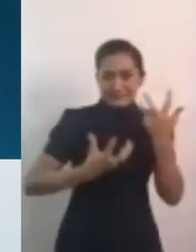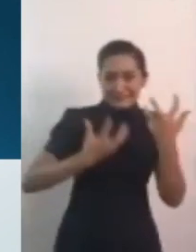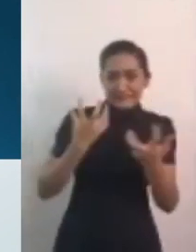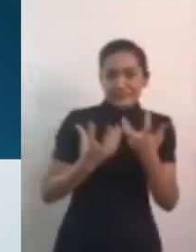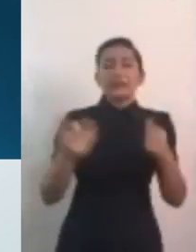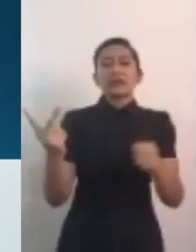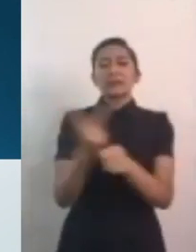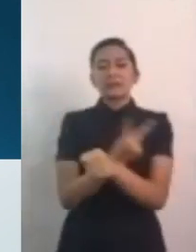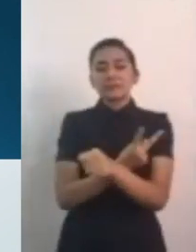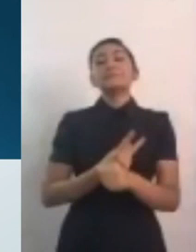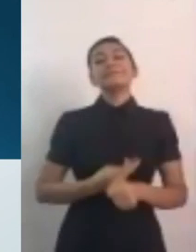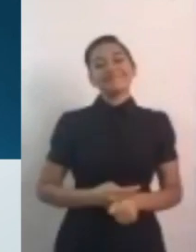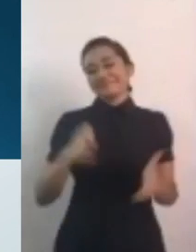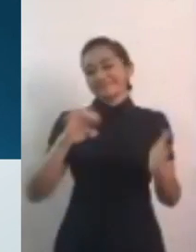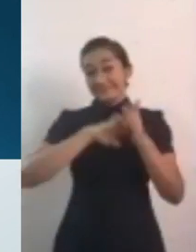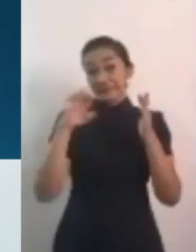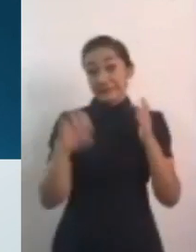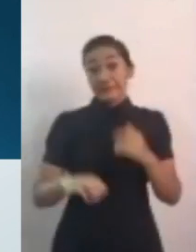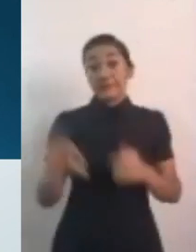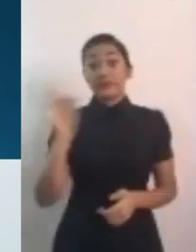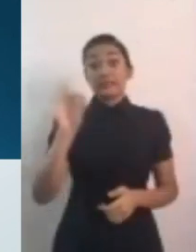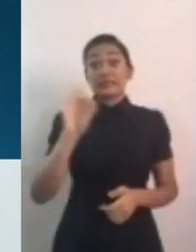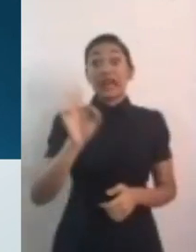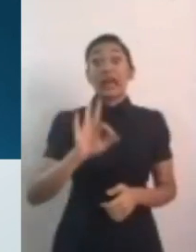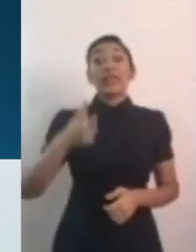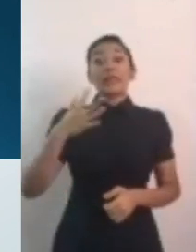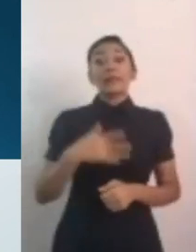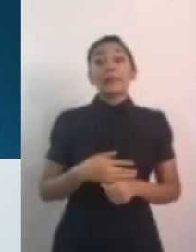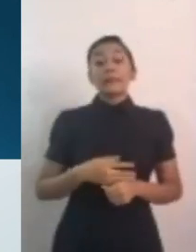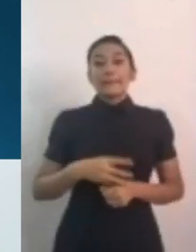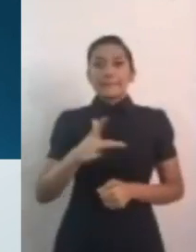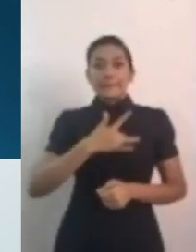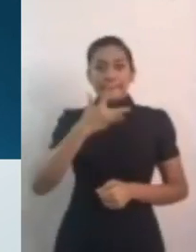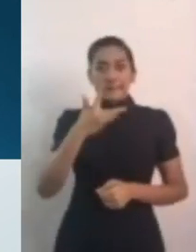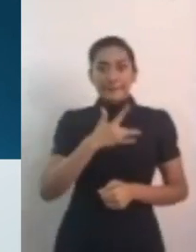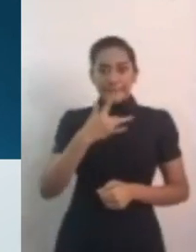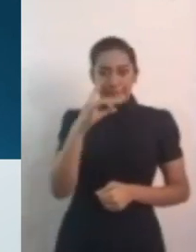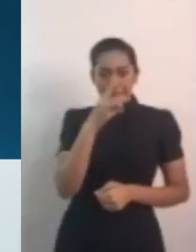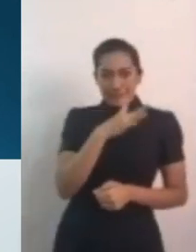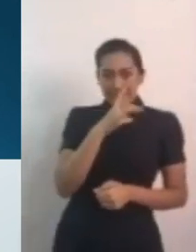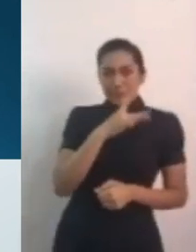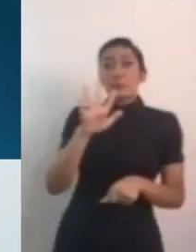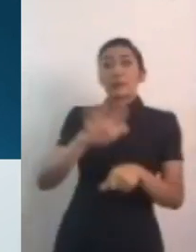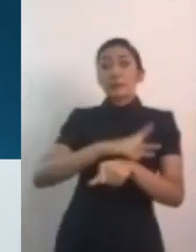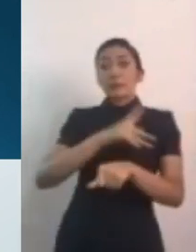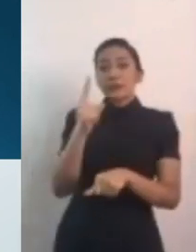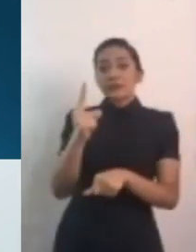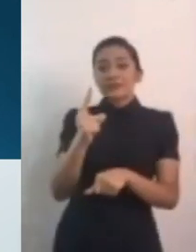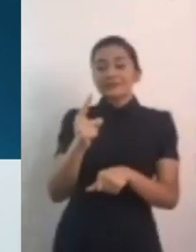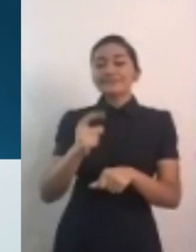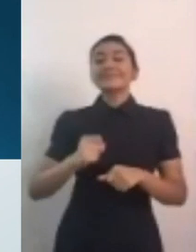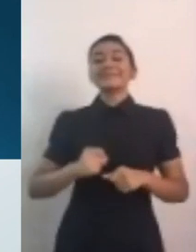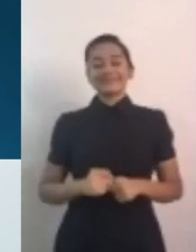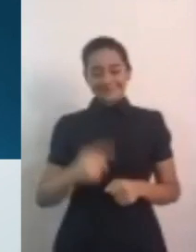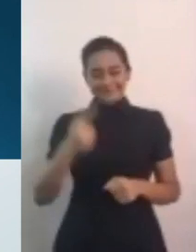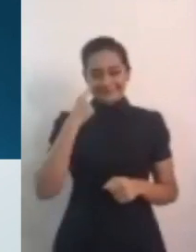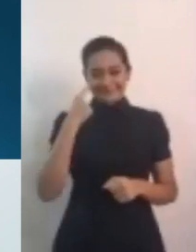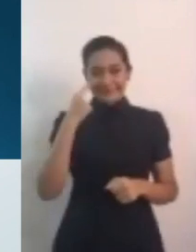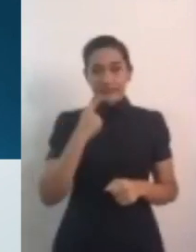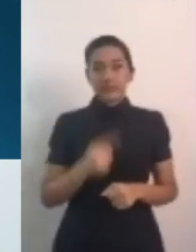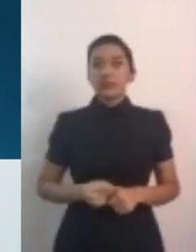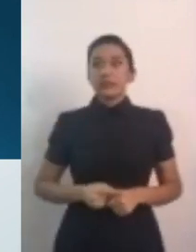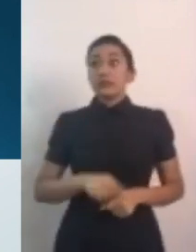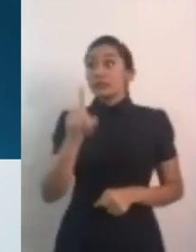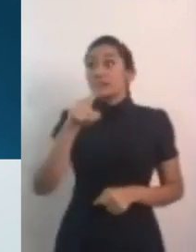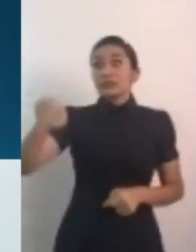la cuarentena. Los temores fundamentales son, o las fuentes de estrés son el temor a la